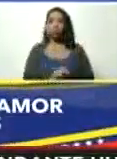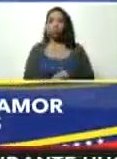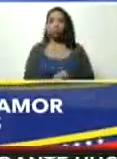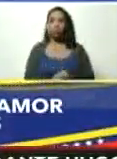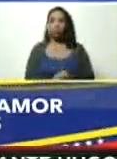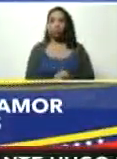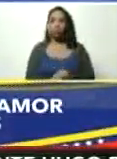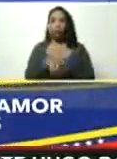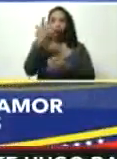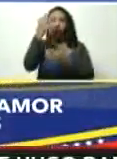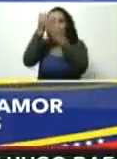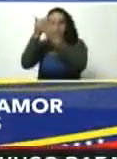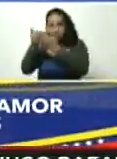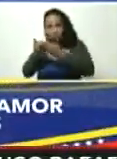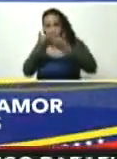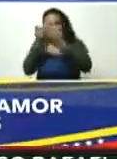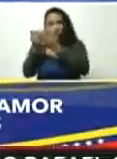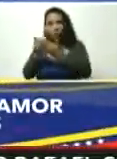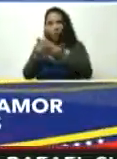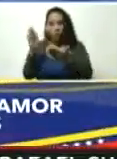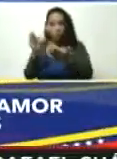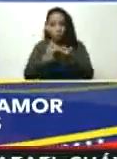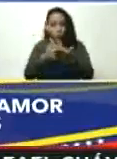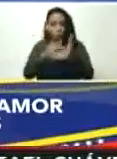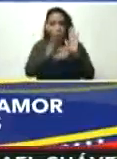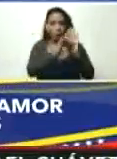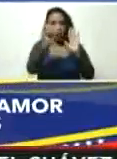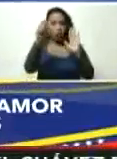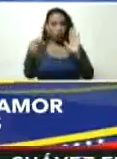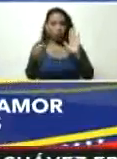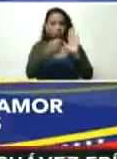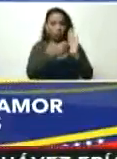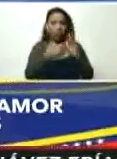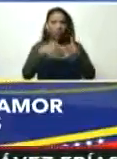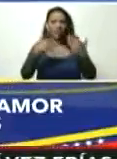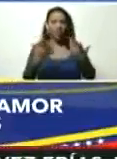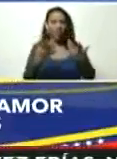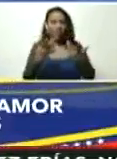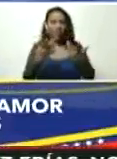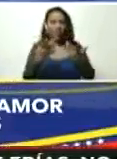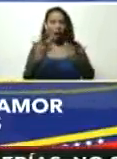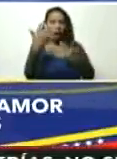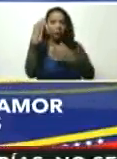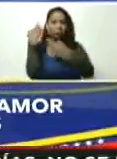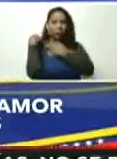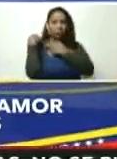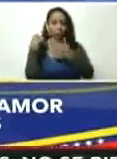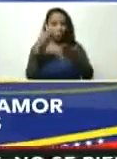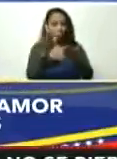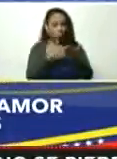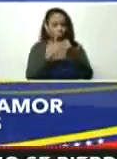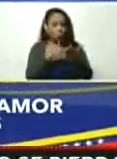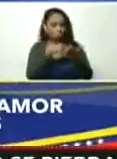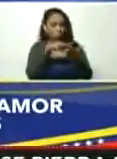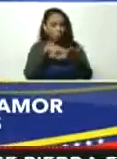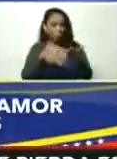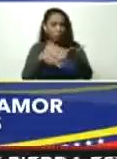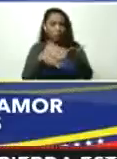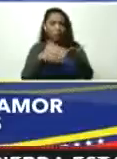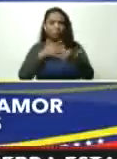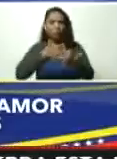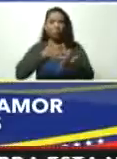estudiar. Agarren la Constitución y se van a ver qué es lo que corresponde. Con una